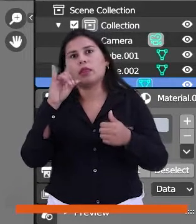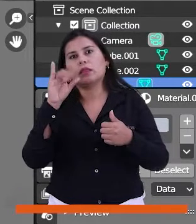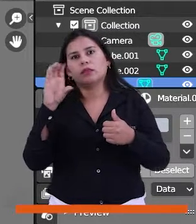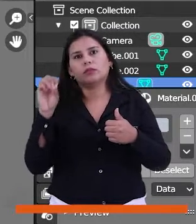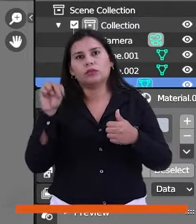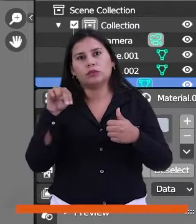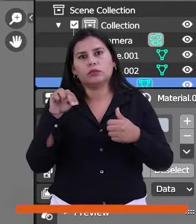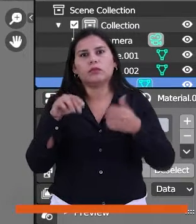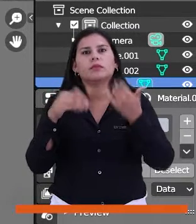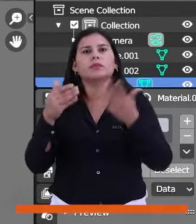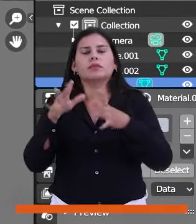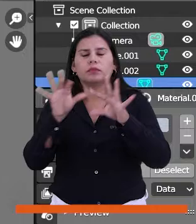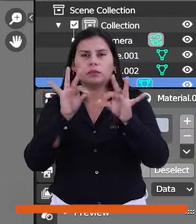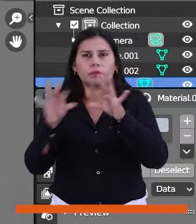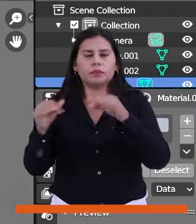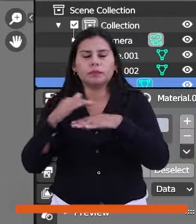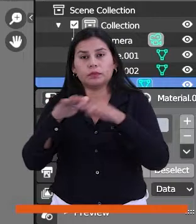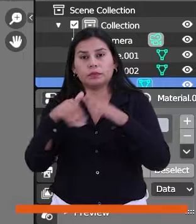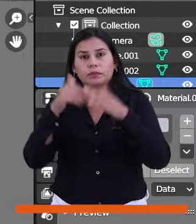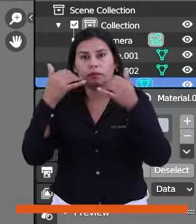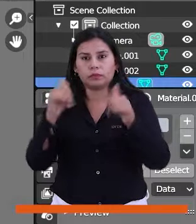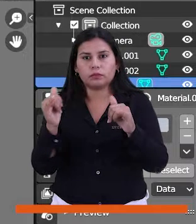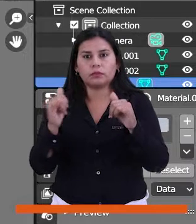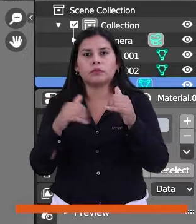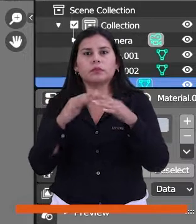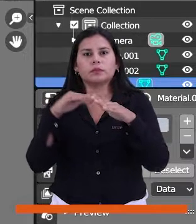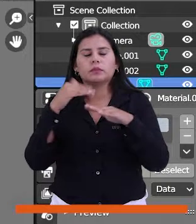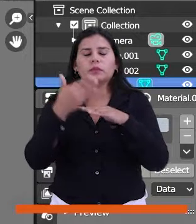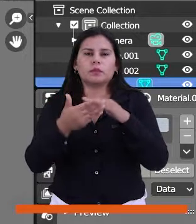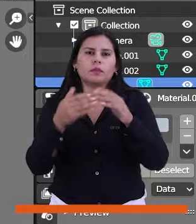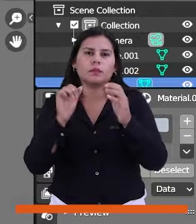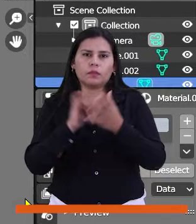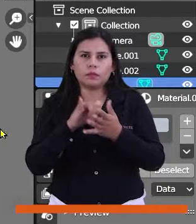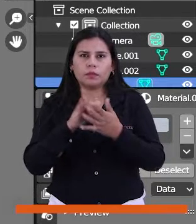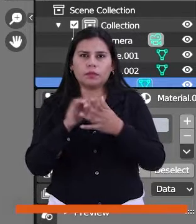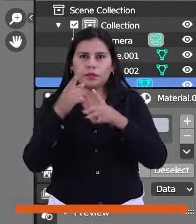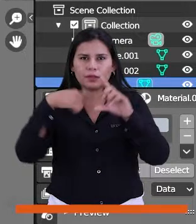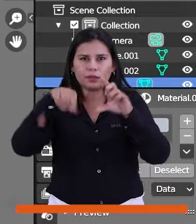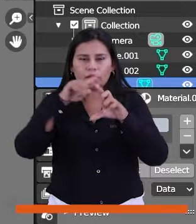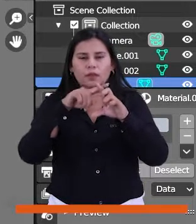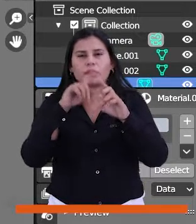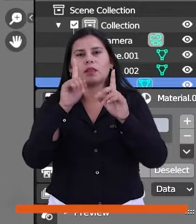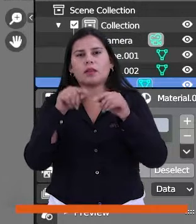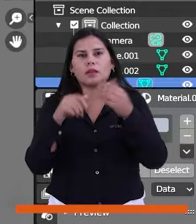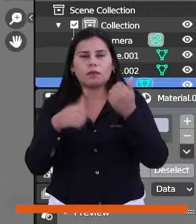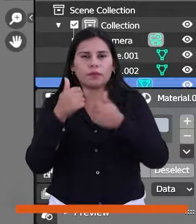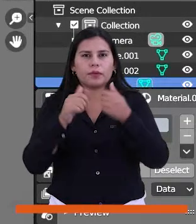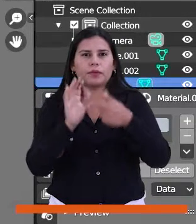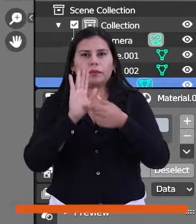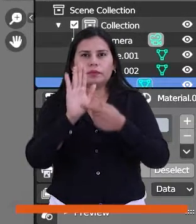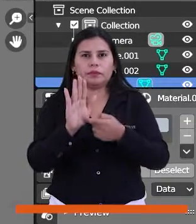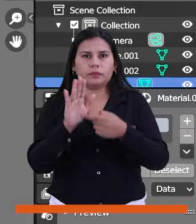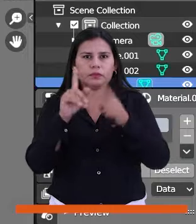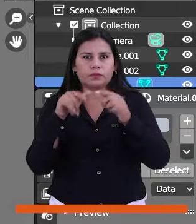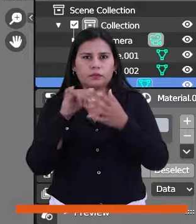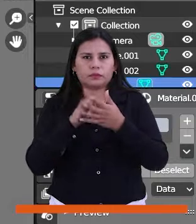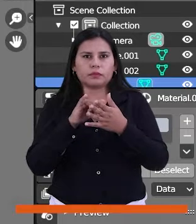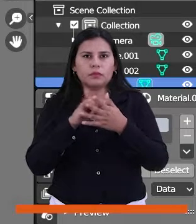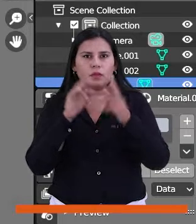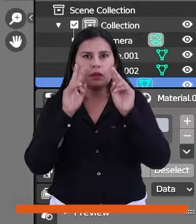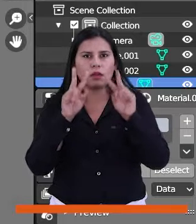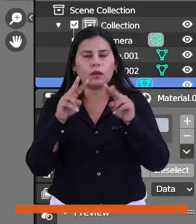edición. Cuando se me seleccionan todas las caras, automáticamente esas mismas caras se ven reflejadas en